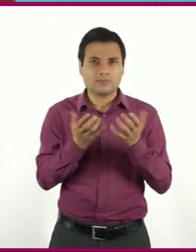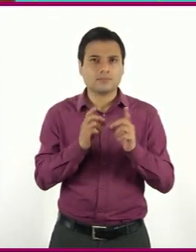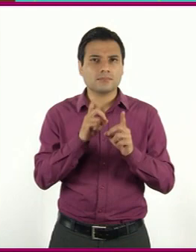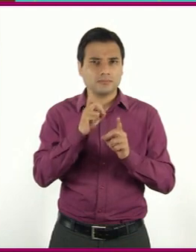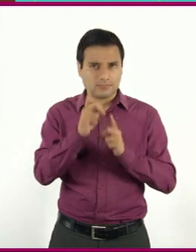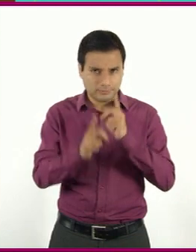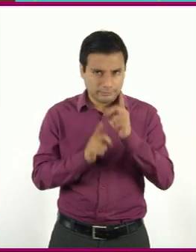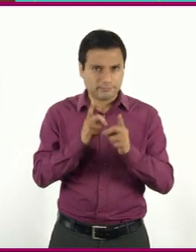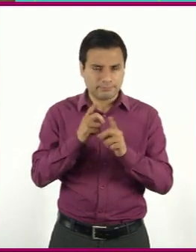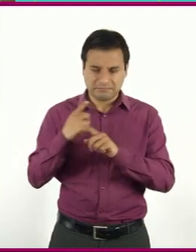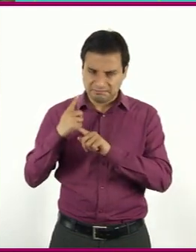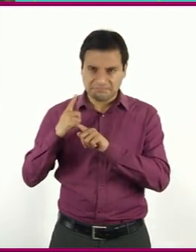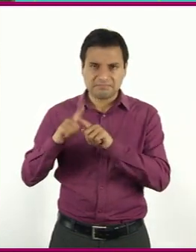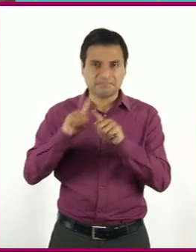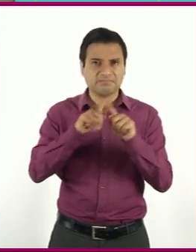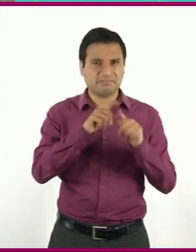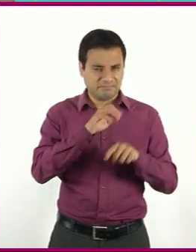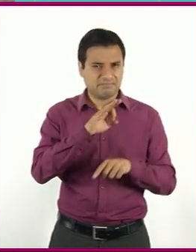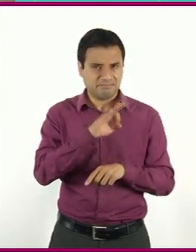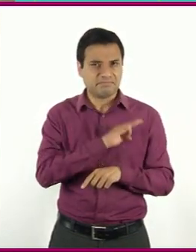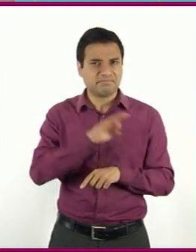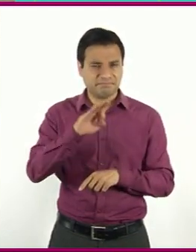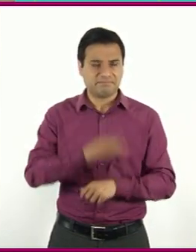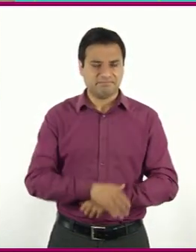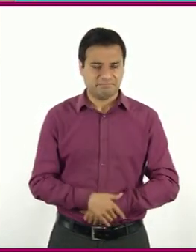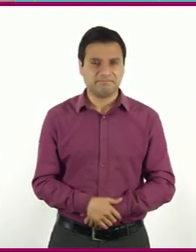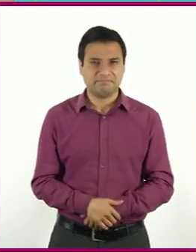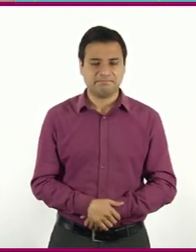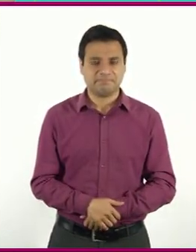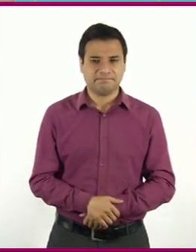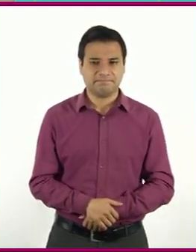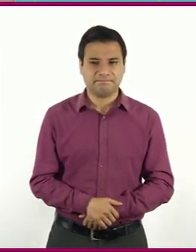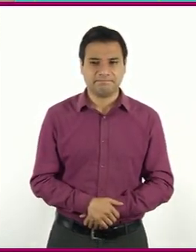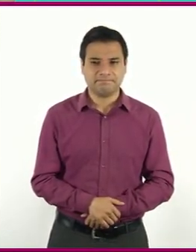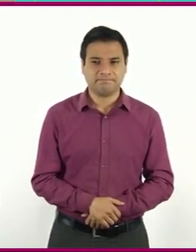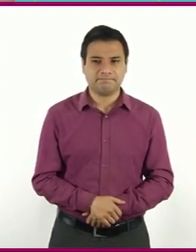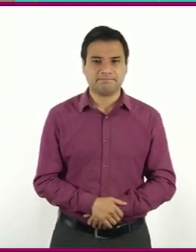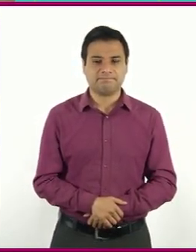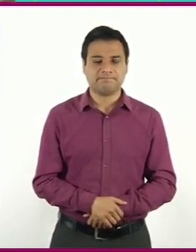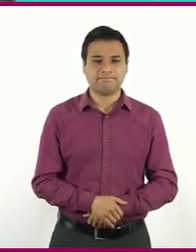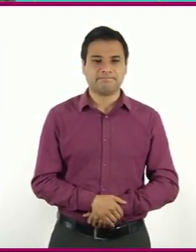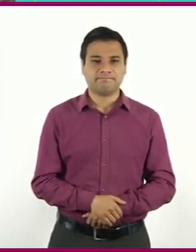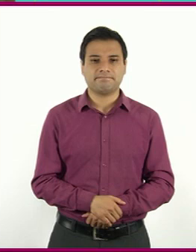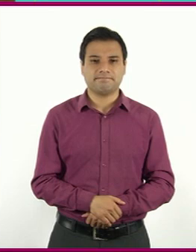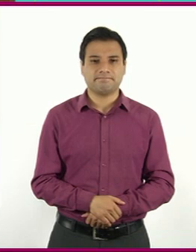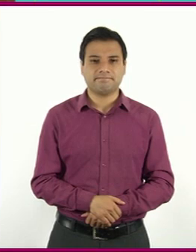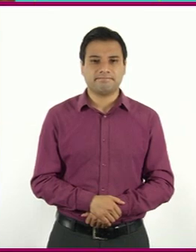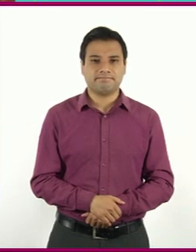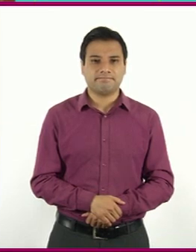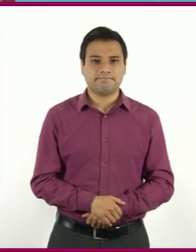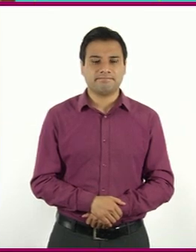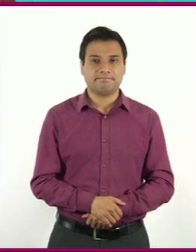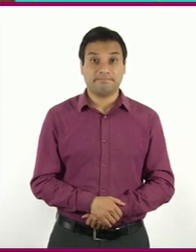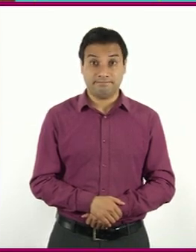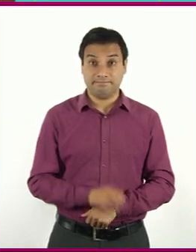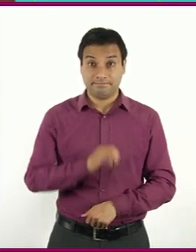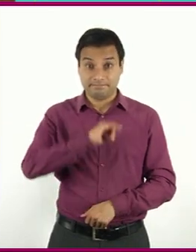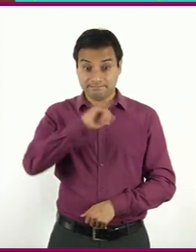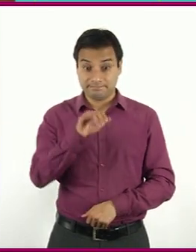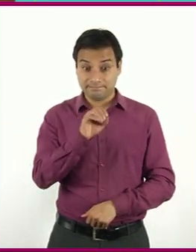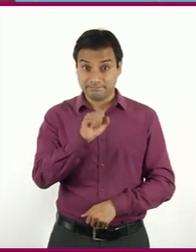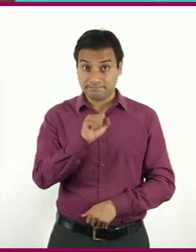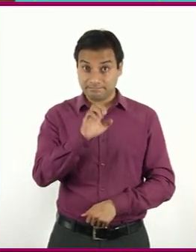realizar cualquier actividad encaminada al deporte escolar. Es así que José Armando